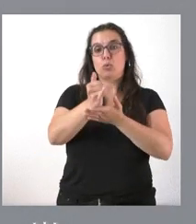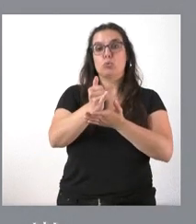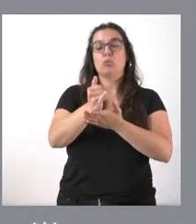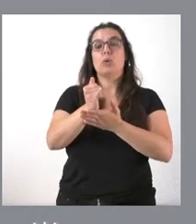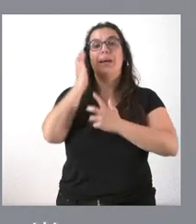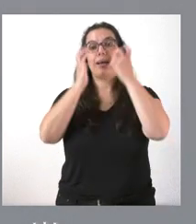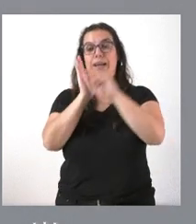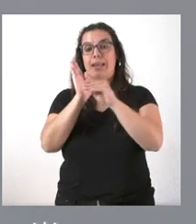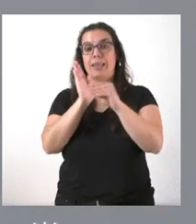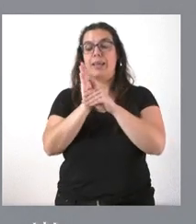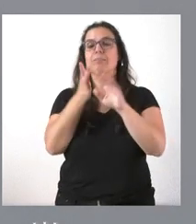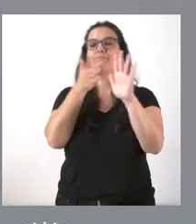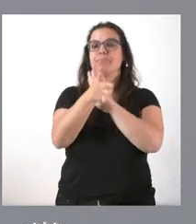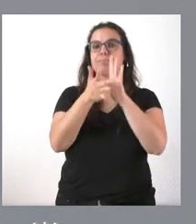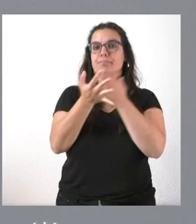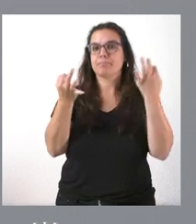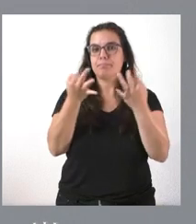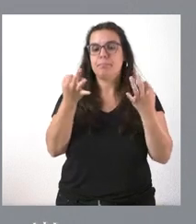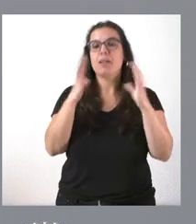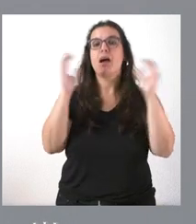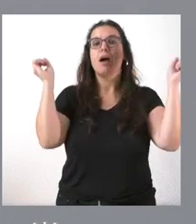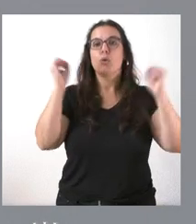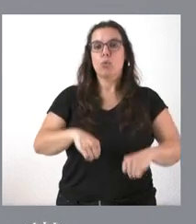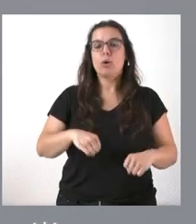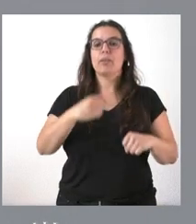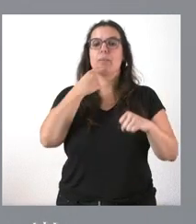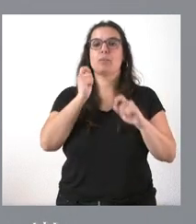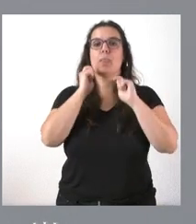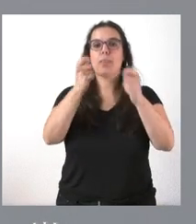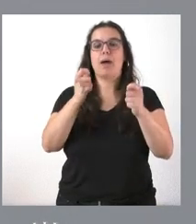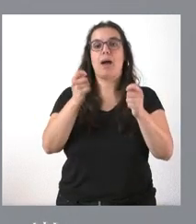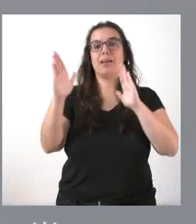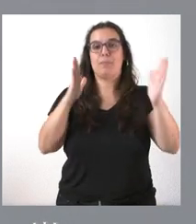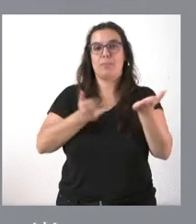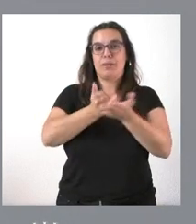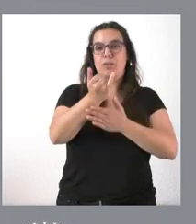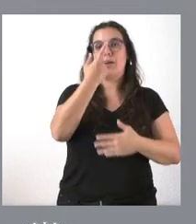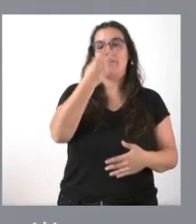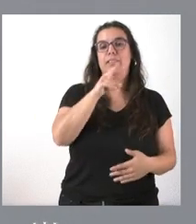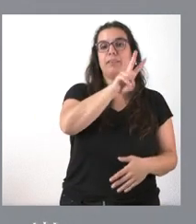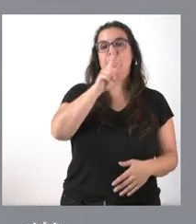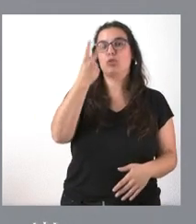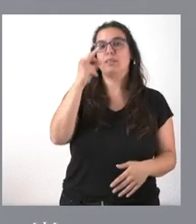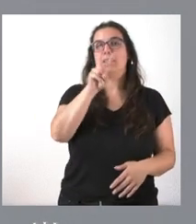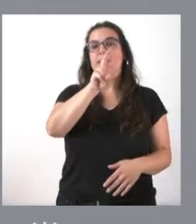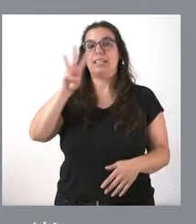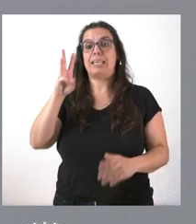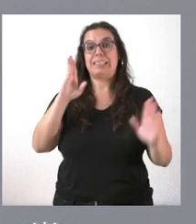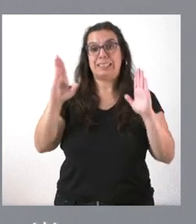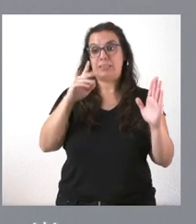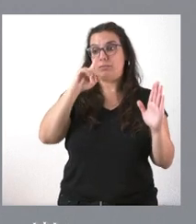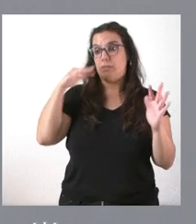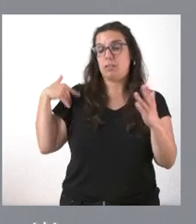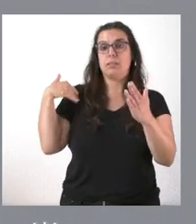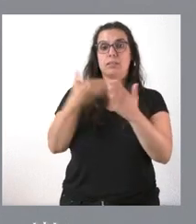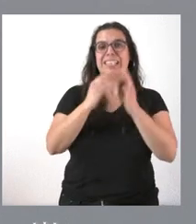ganadería les doy cuenta del acuerdo por el que se declara la campaña agrícola 2022-203 como excepcional debido